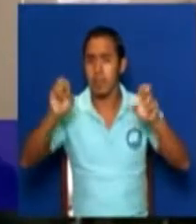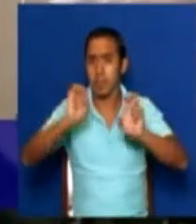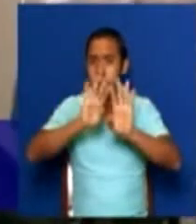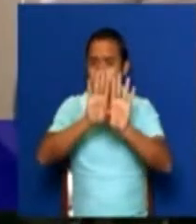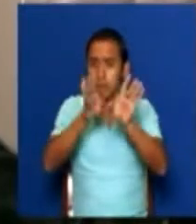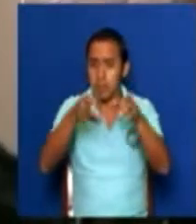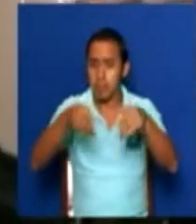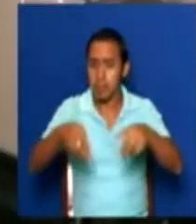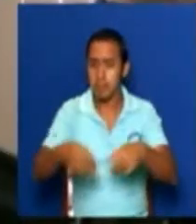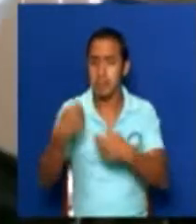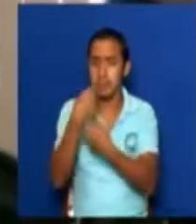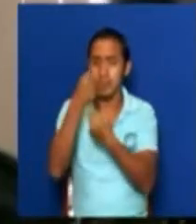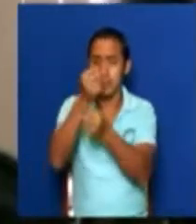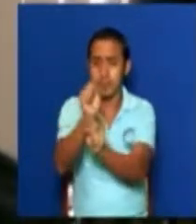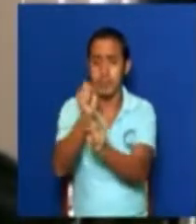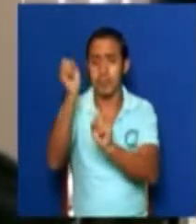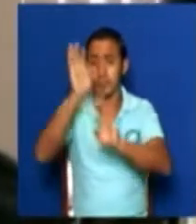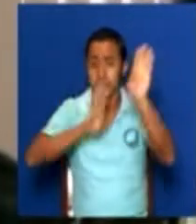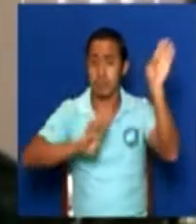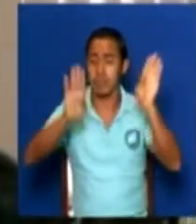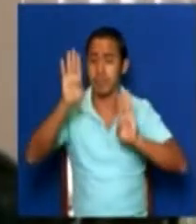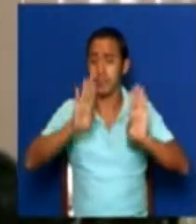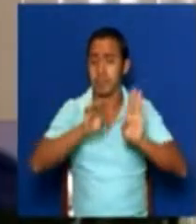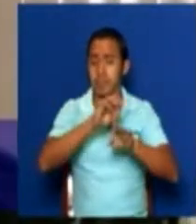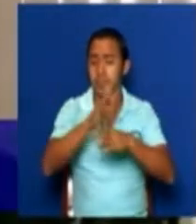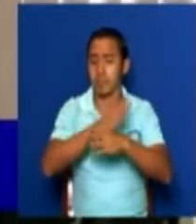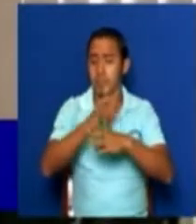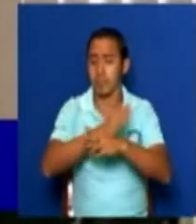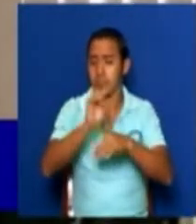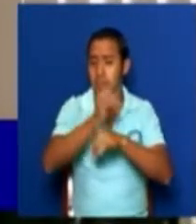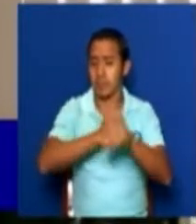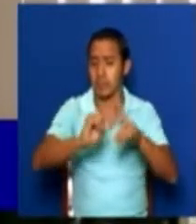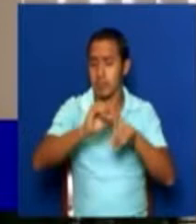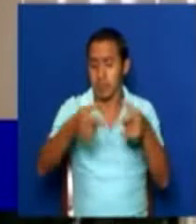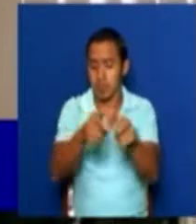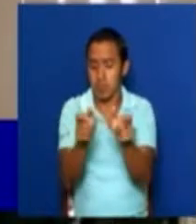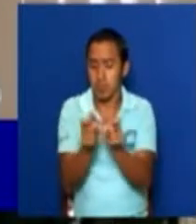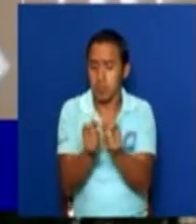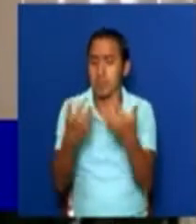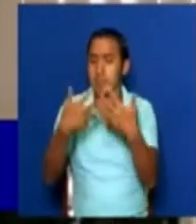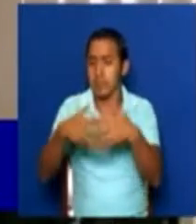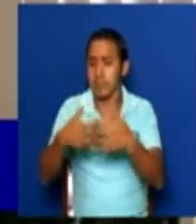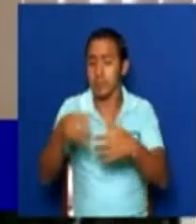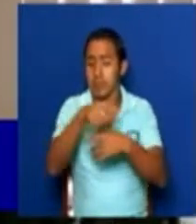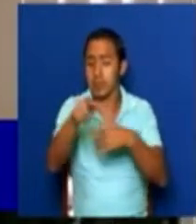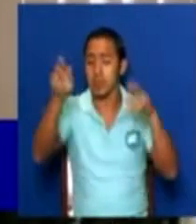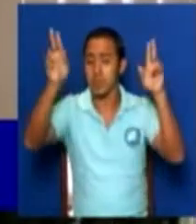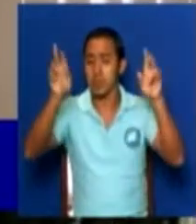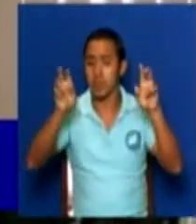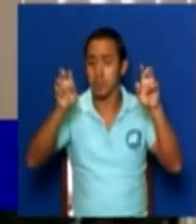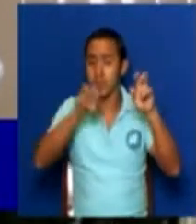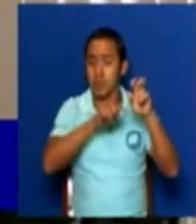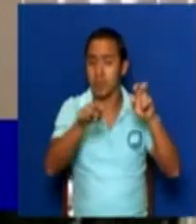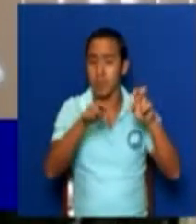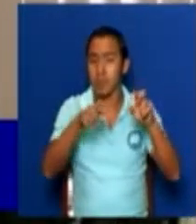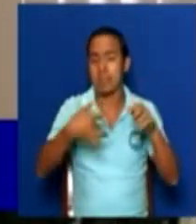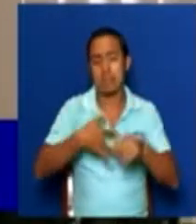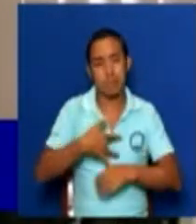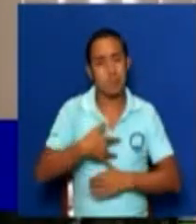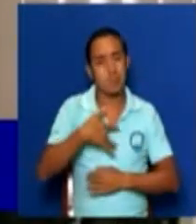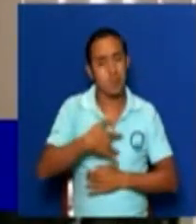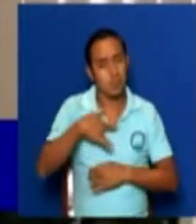mujeres y su participación en las organizaciones gremiales empresariales, y uno de los temas que identificamos como